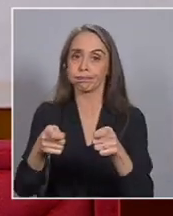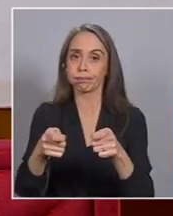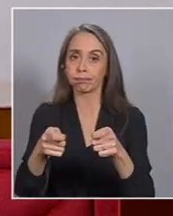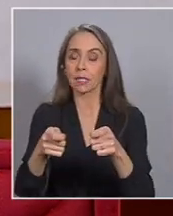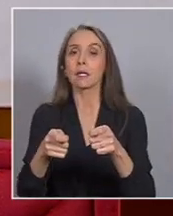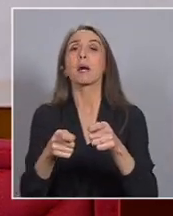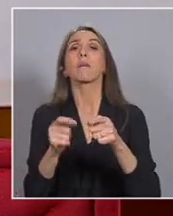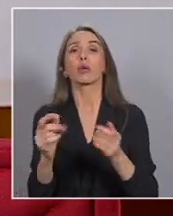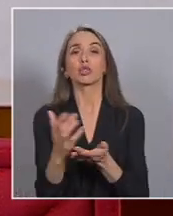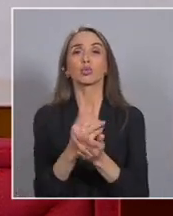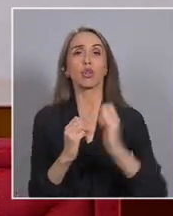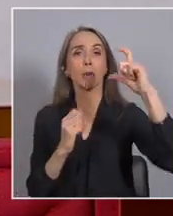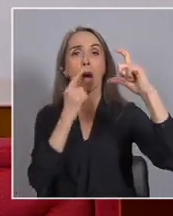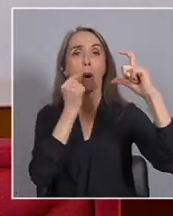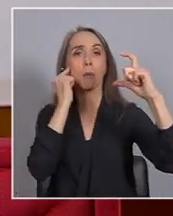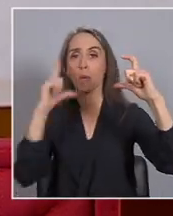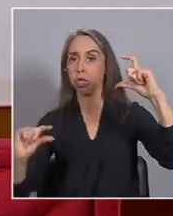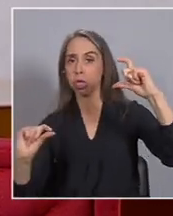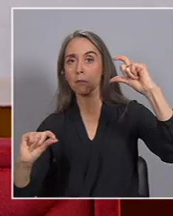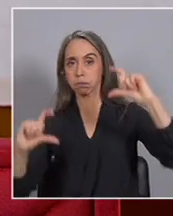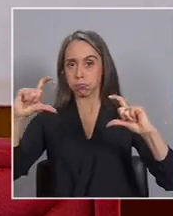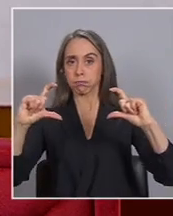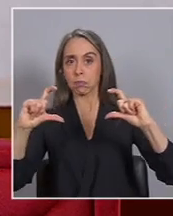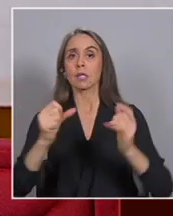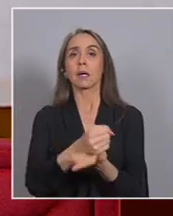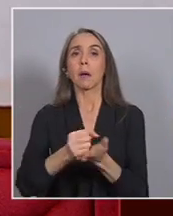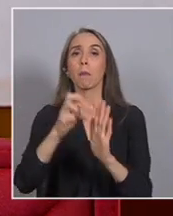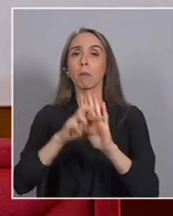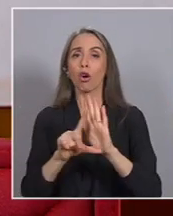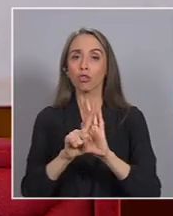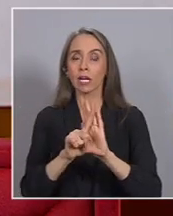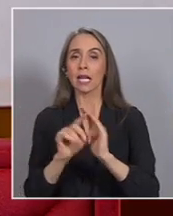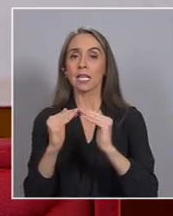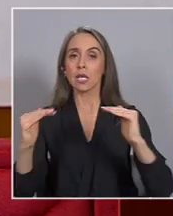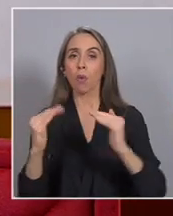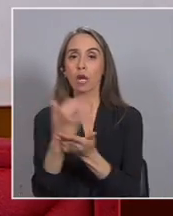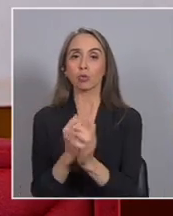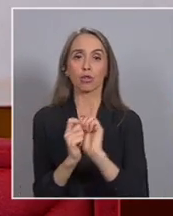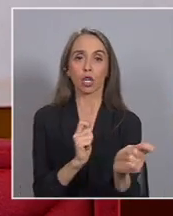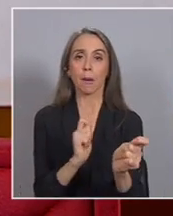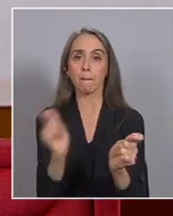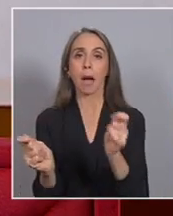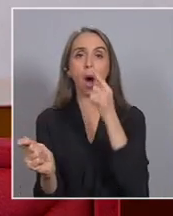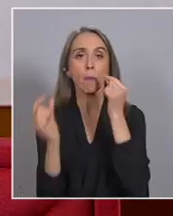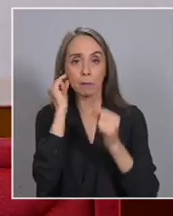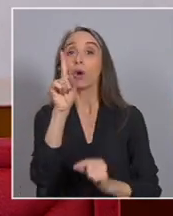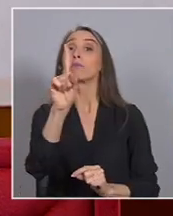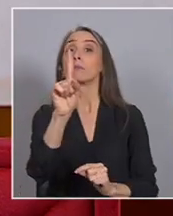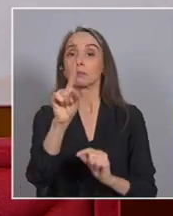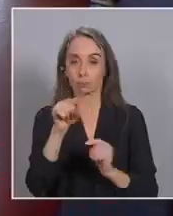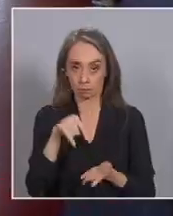para cerrar las brechas salariales entre hombres y mujeres, tramitando el proyecto de ley de equidad salarial, e